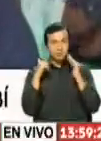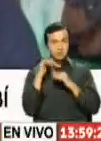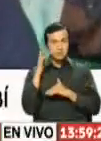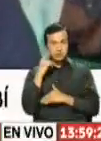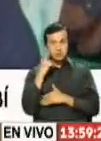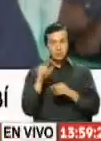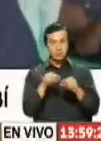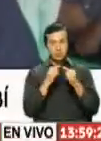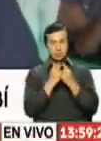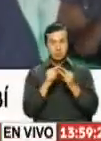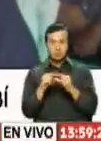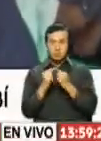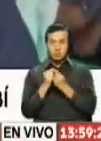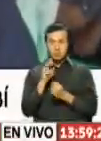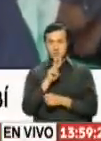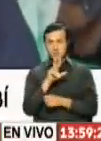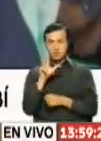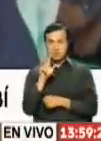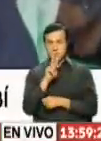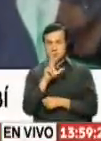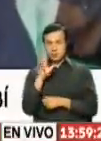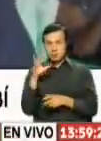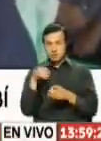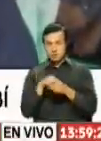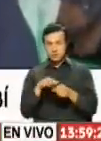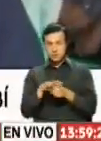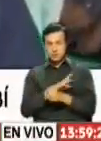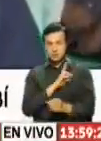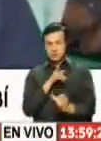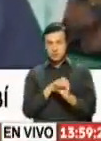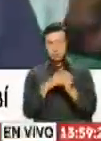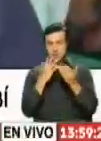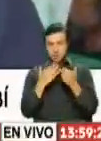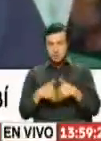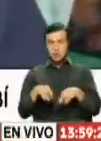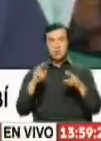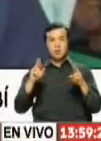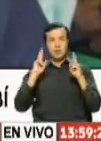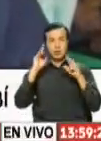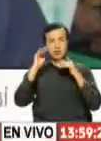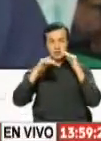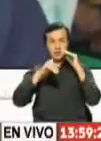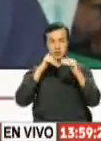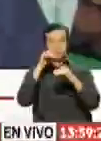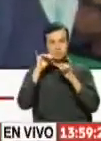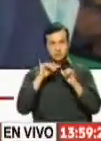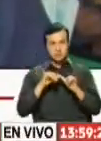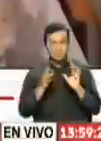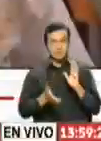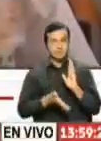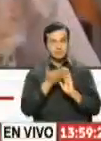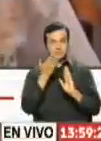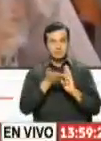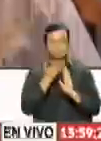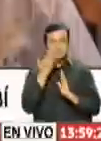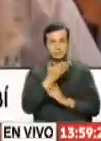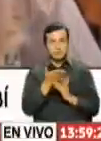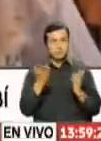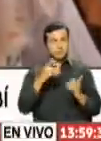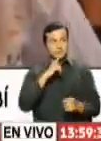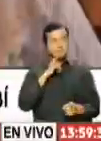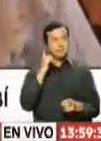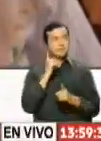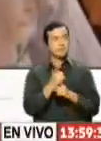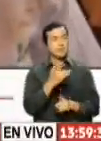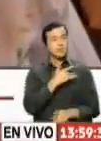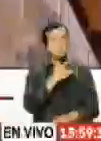más agrupaciones, esta vez son 23 cevicherías las que están participando y esperamos que en los próximos años esto siga creciendo. De verdad, nos